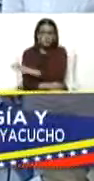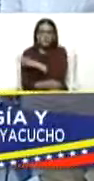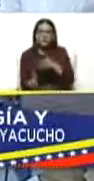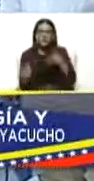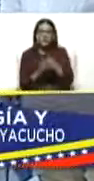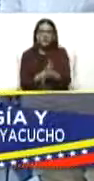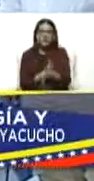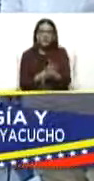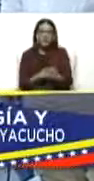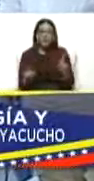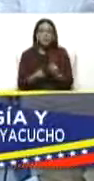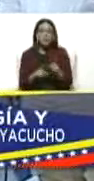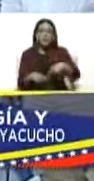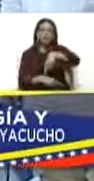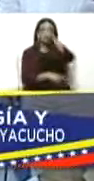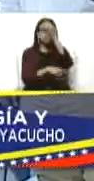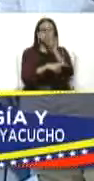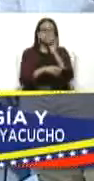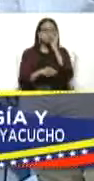en Shanghái.